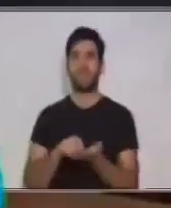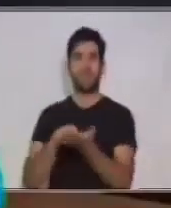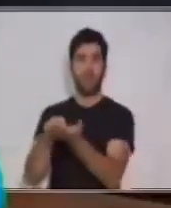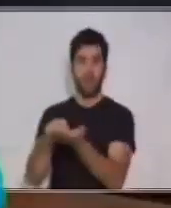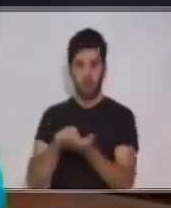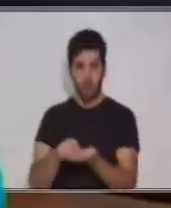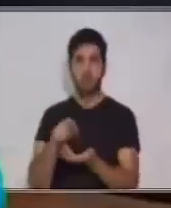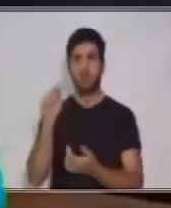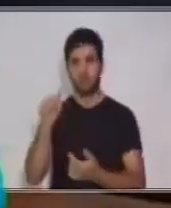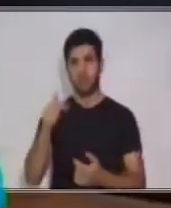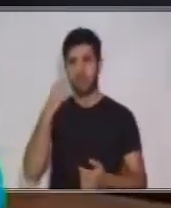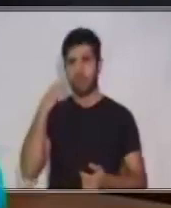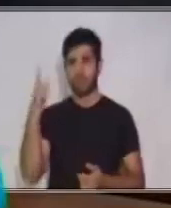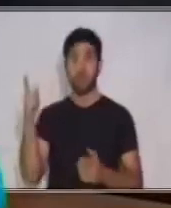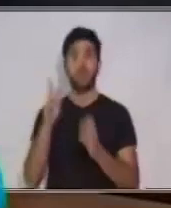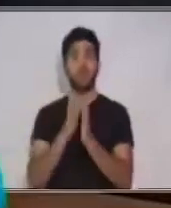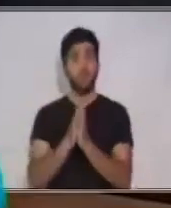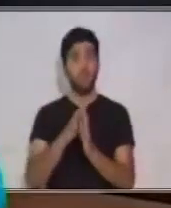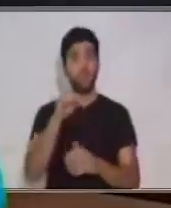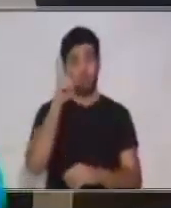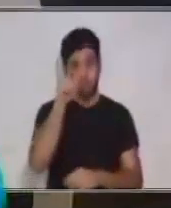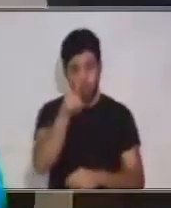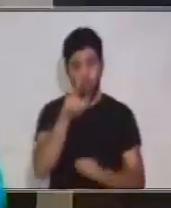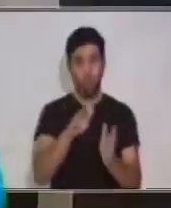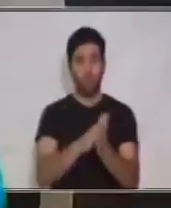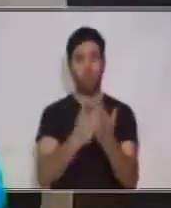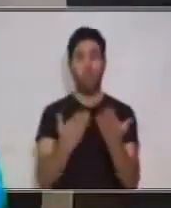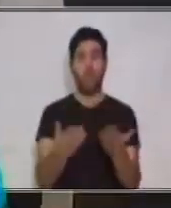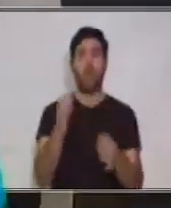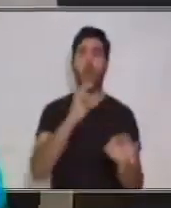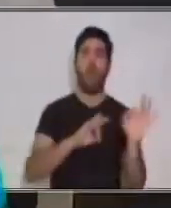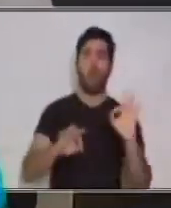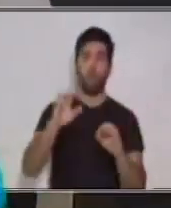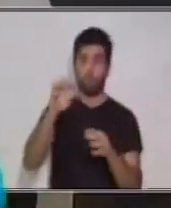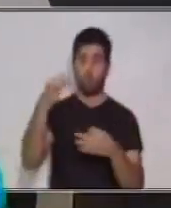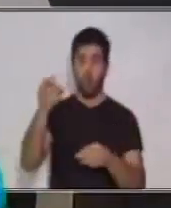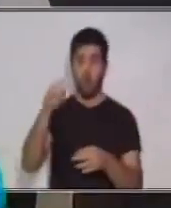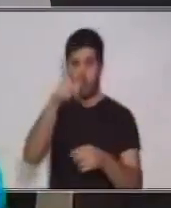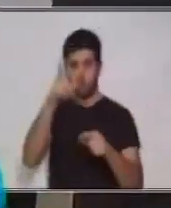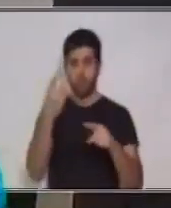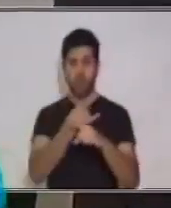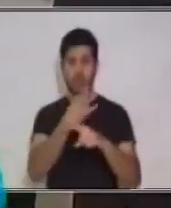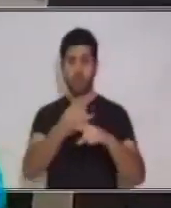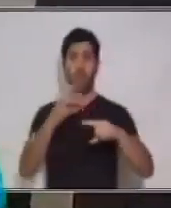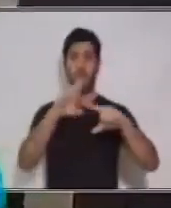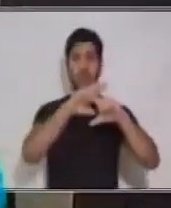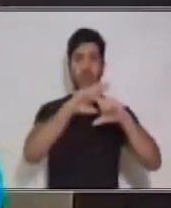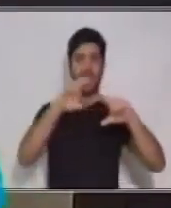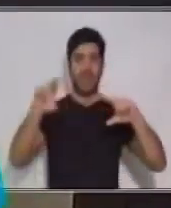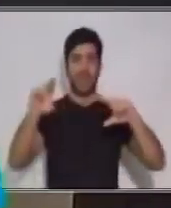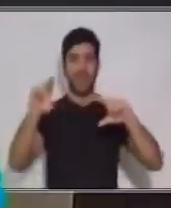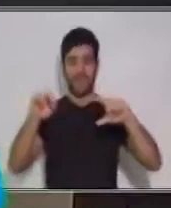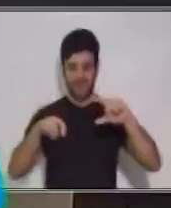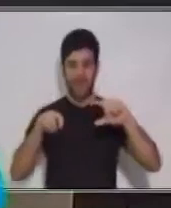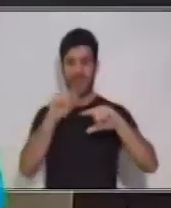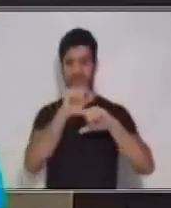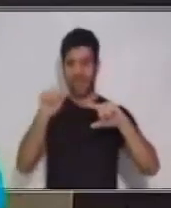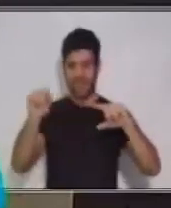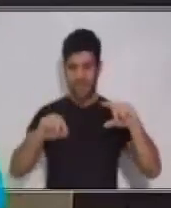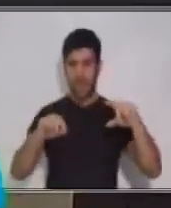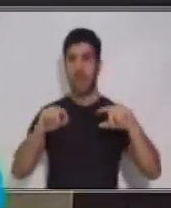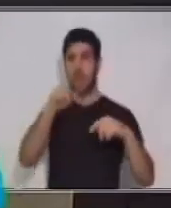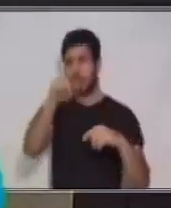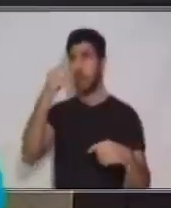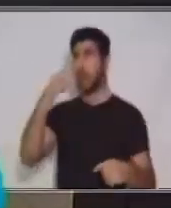siguiente tabla, y necesito que en tu cuaderno, con regla, la construyas. La pregunta